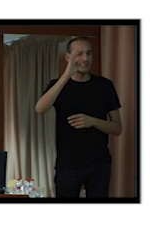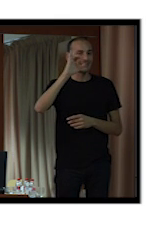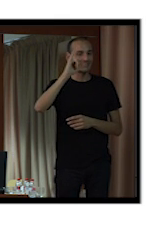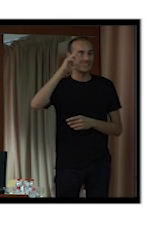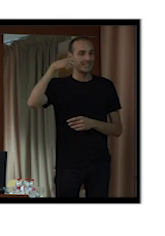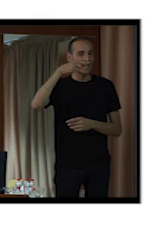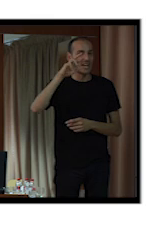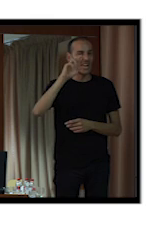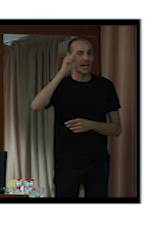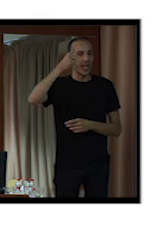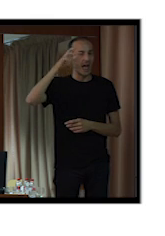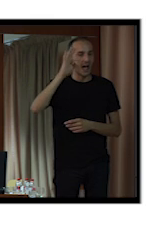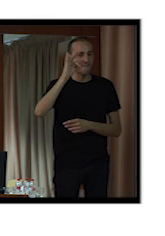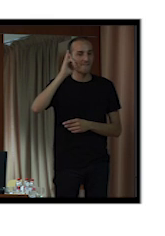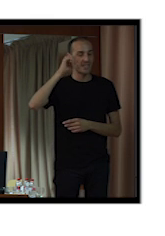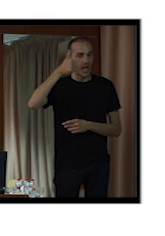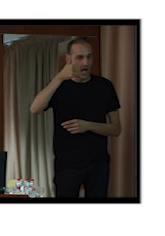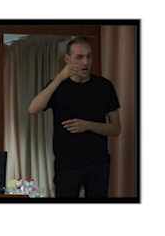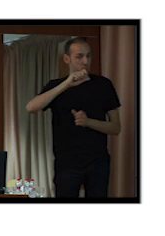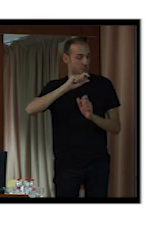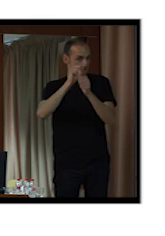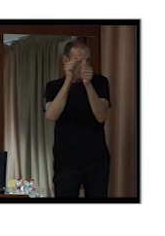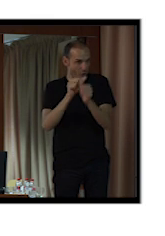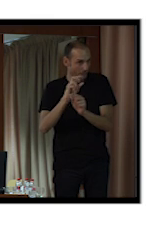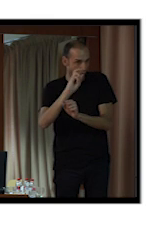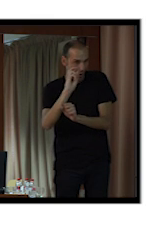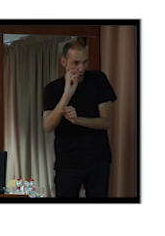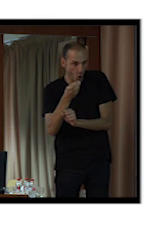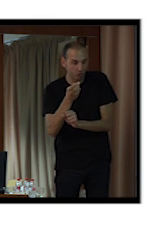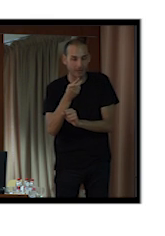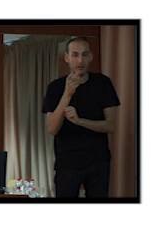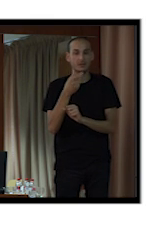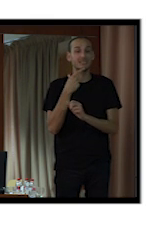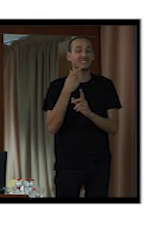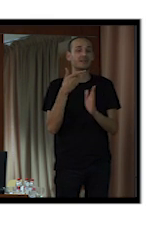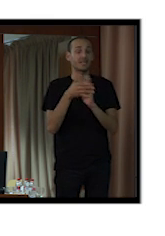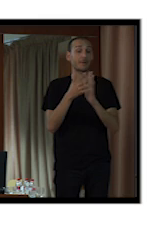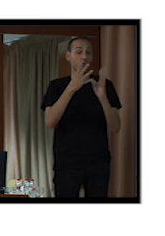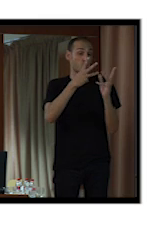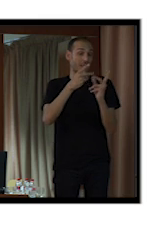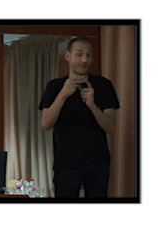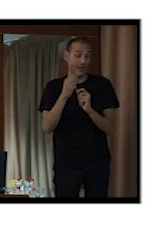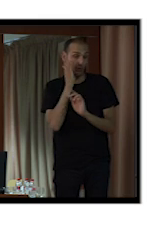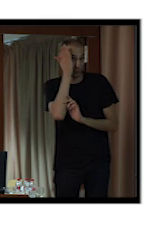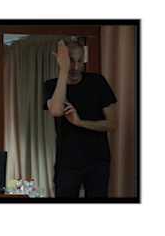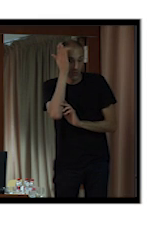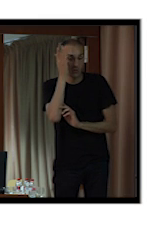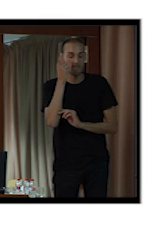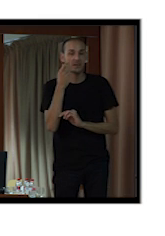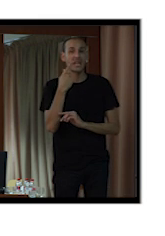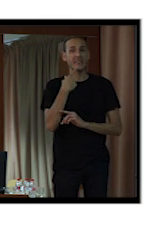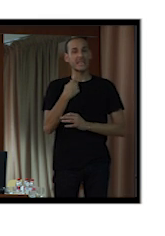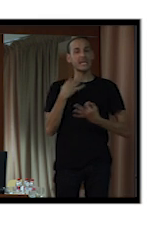La actigrafía es un método que hablaremos ahora, que es un método de cuantificación del sueño. Nos dice exactamente,